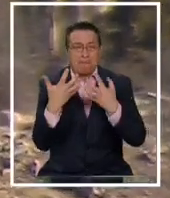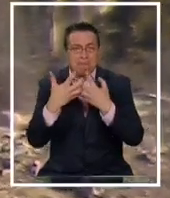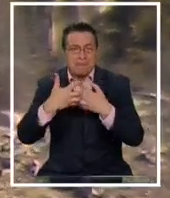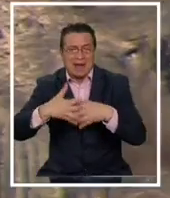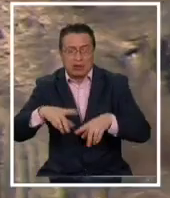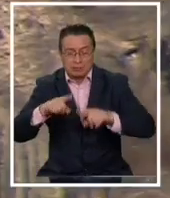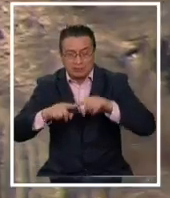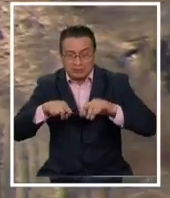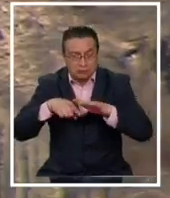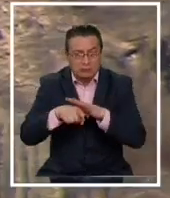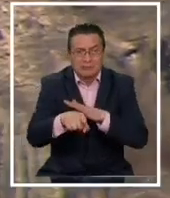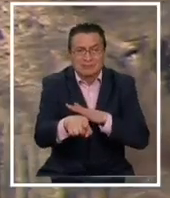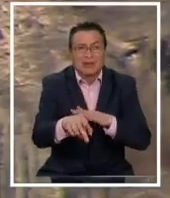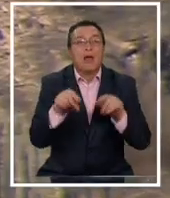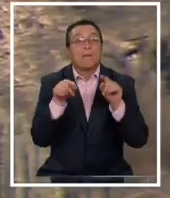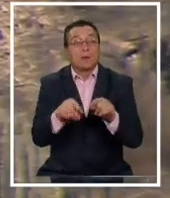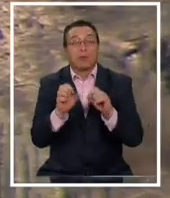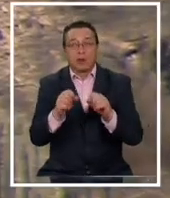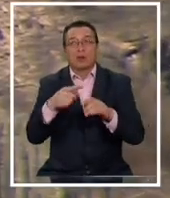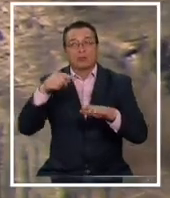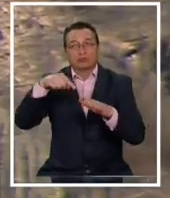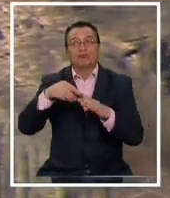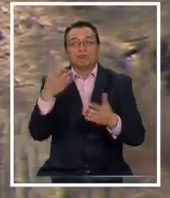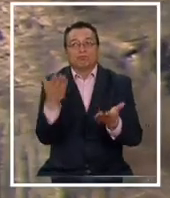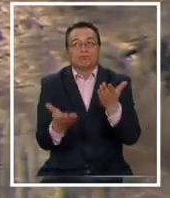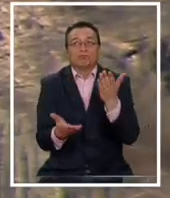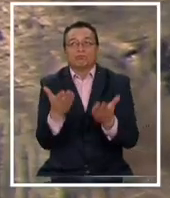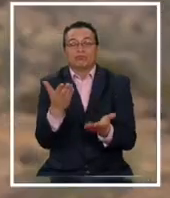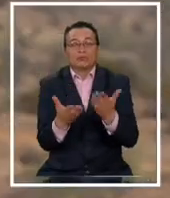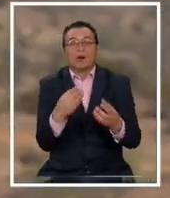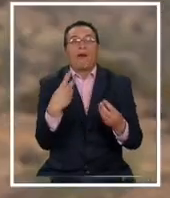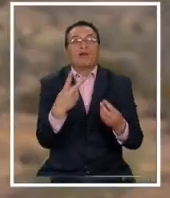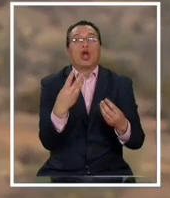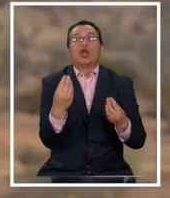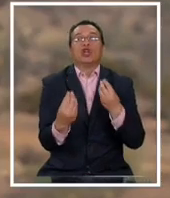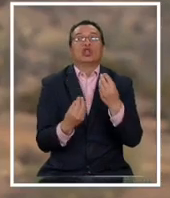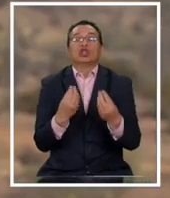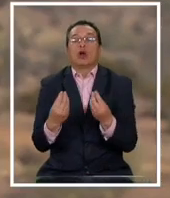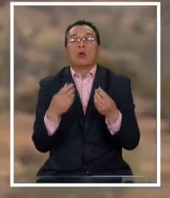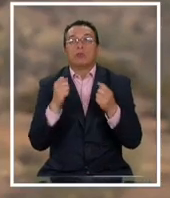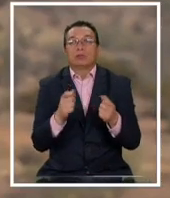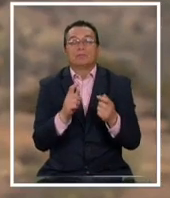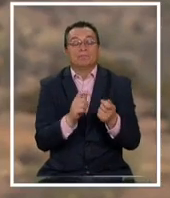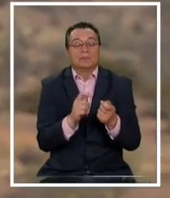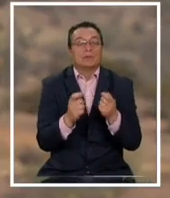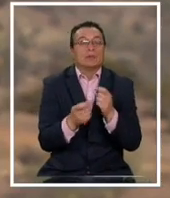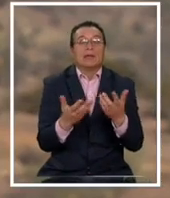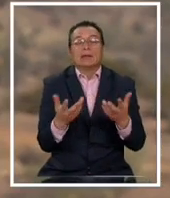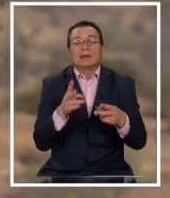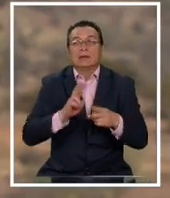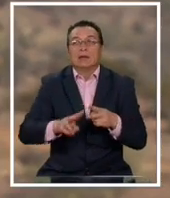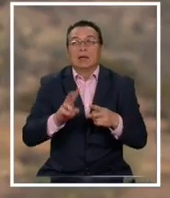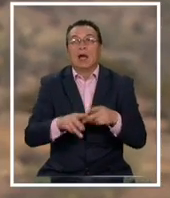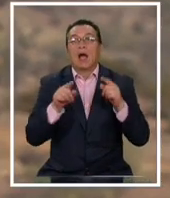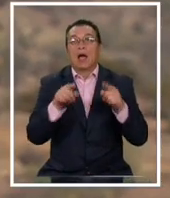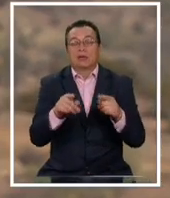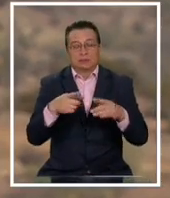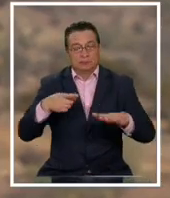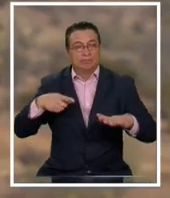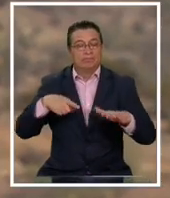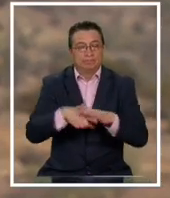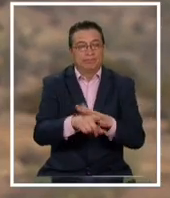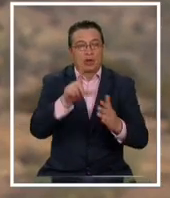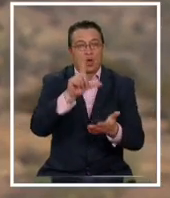para poder profundizar en una evaluación y ver cómo vamos a definir un procedimiento para poder acceder a la zona y